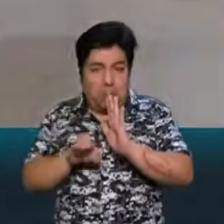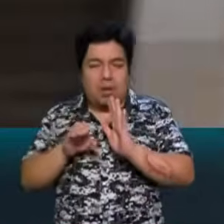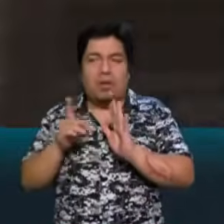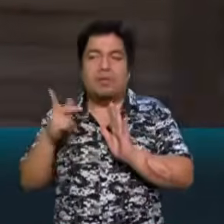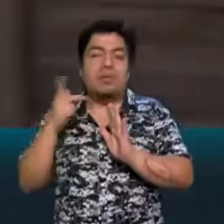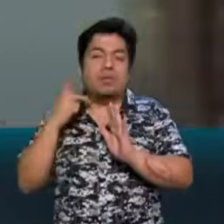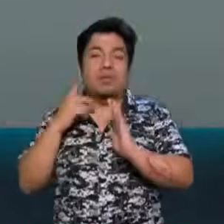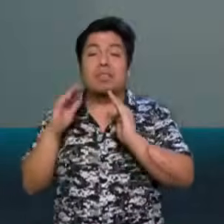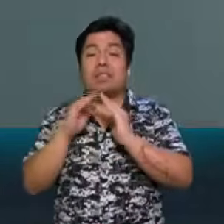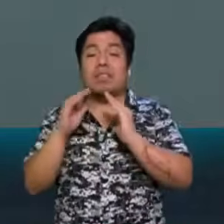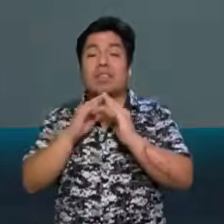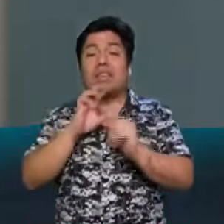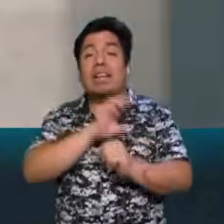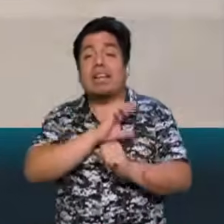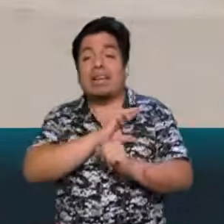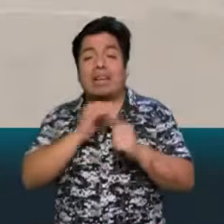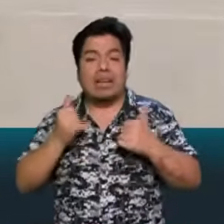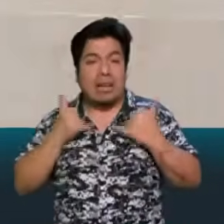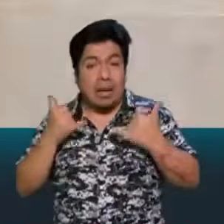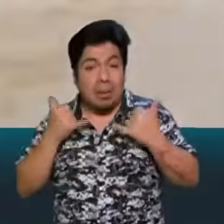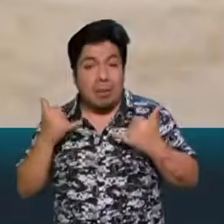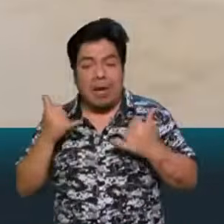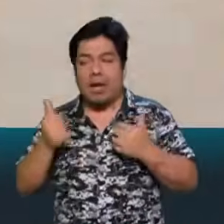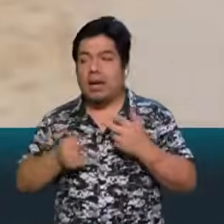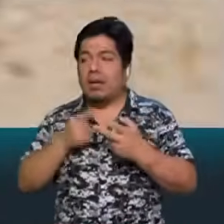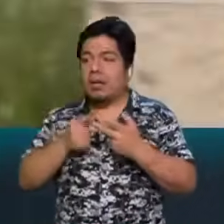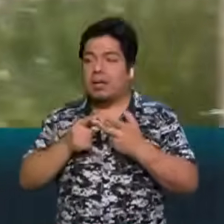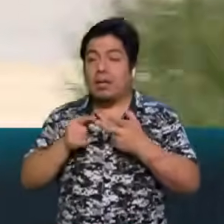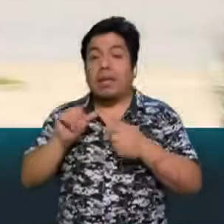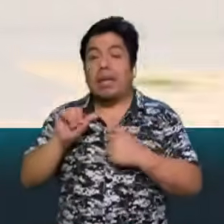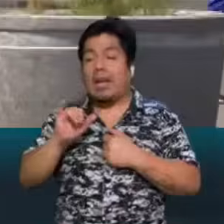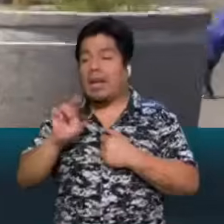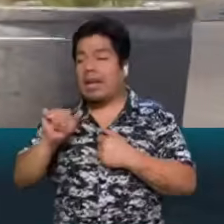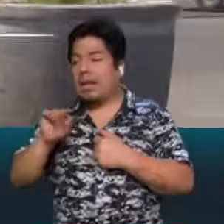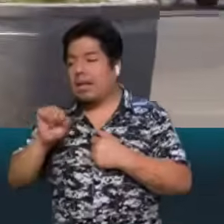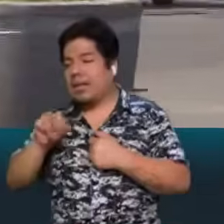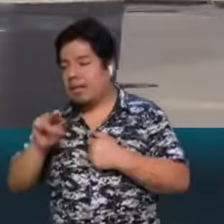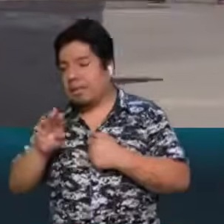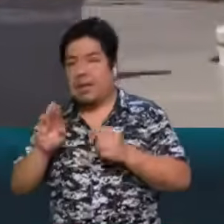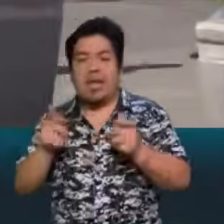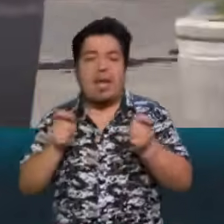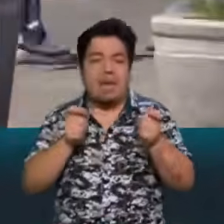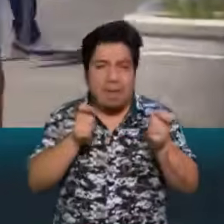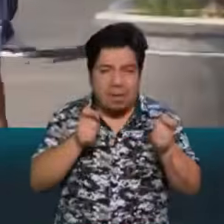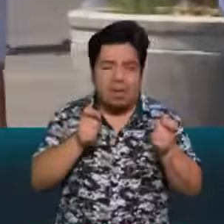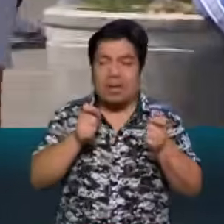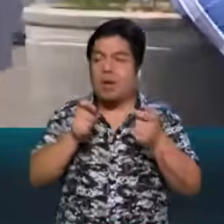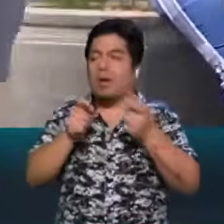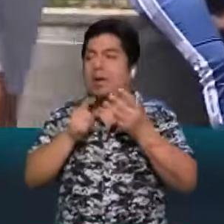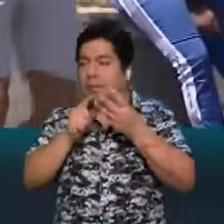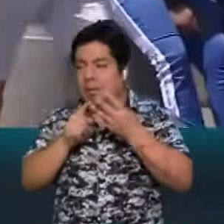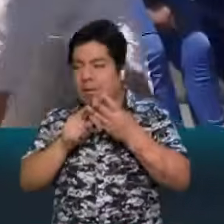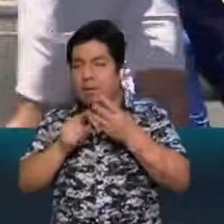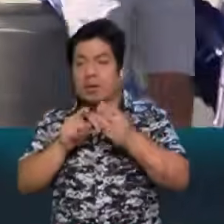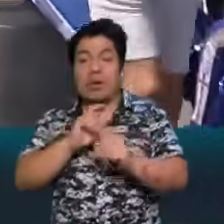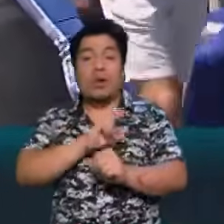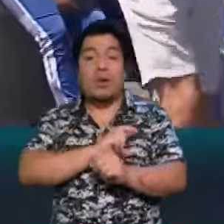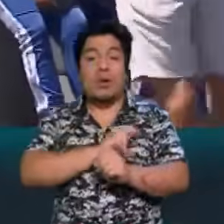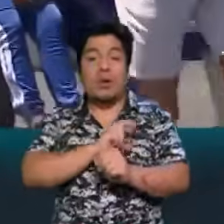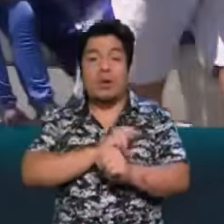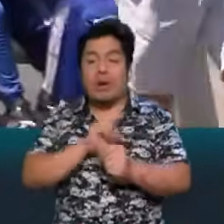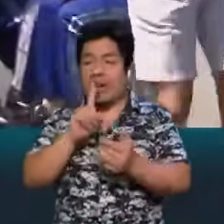la vivienda en renta para jóvenes, como la regulación de Airbnb, como la regulación del